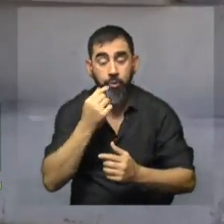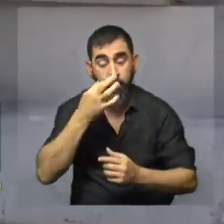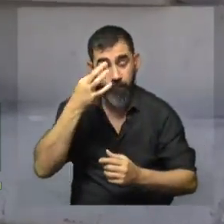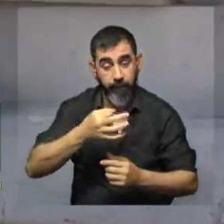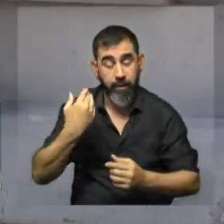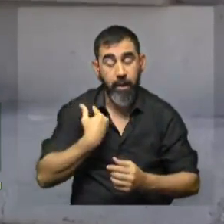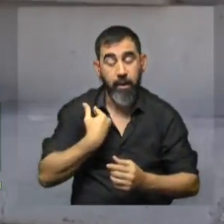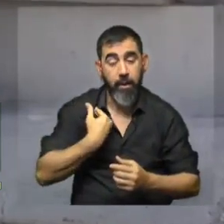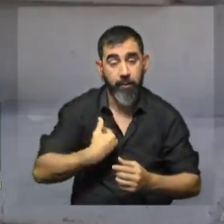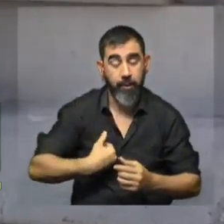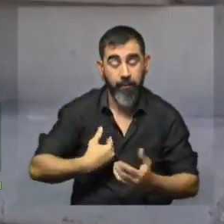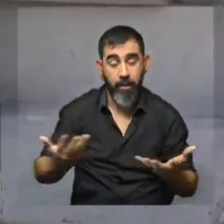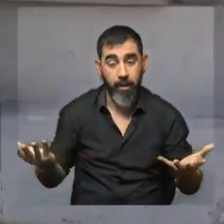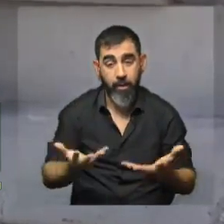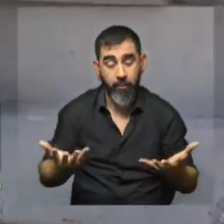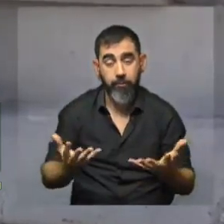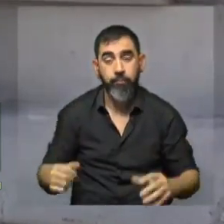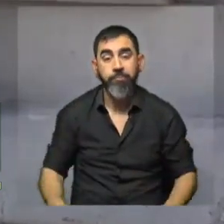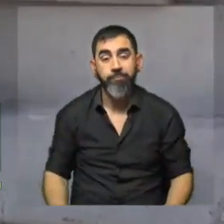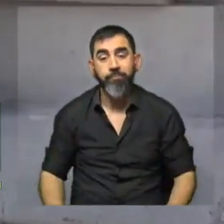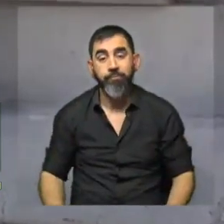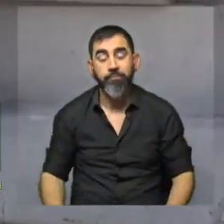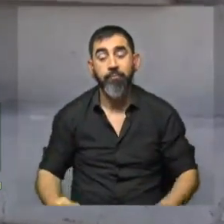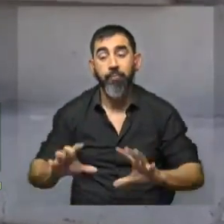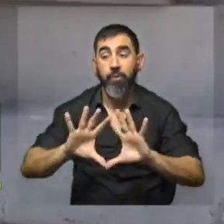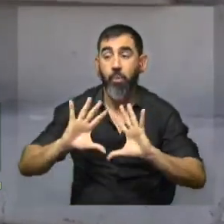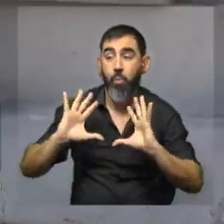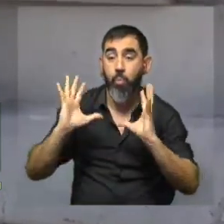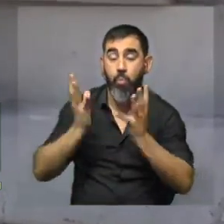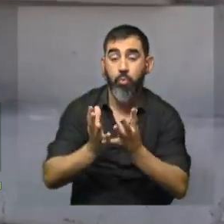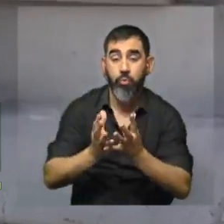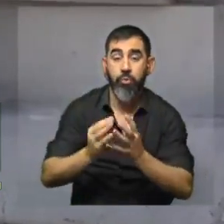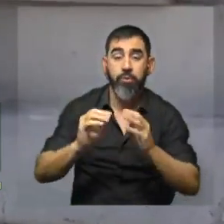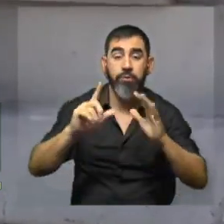es que es lamentable hoy día, o sea, estamos hablando en el mundo de